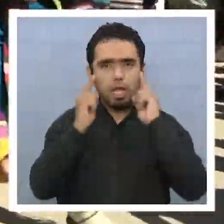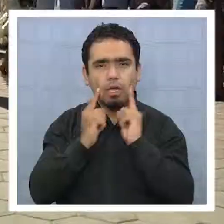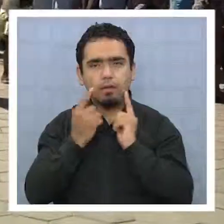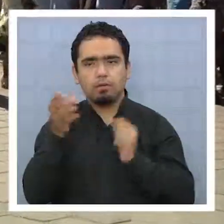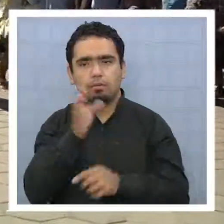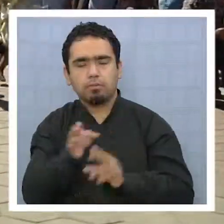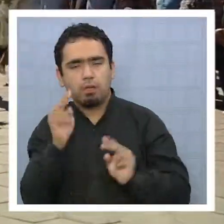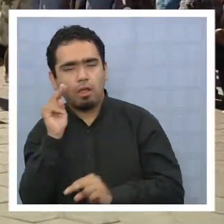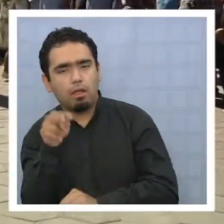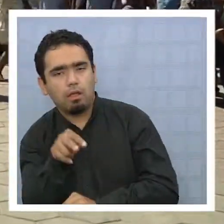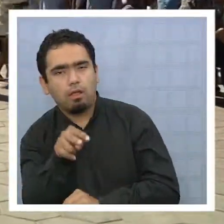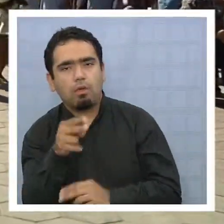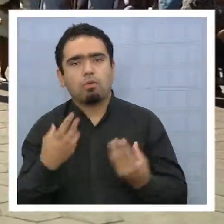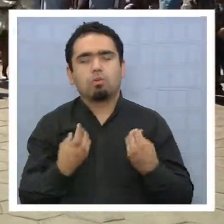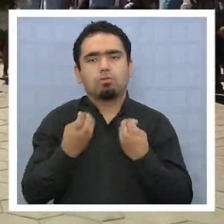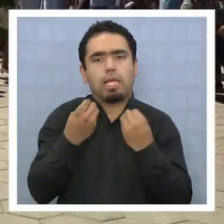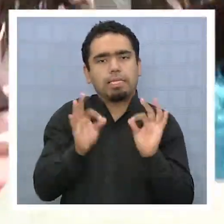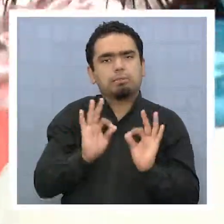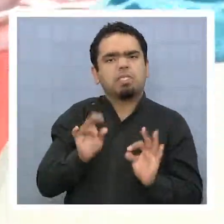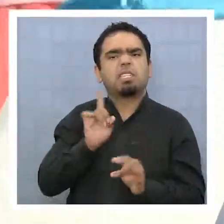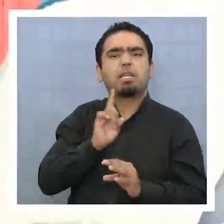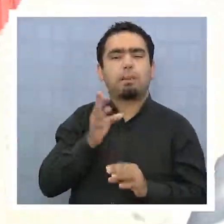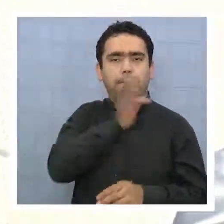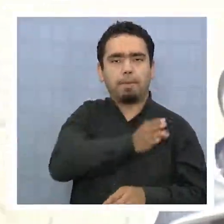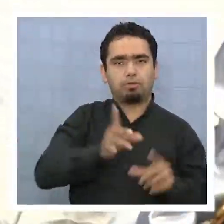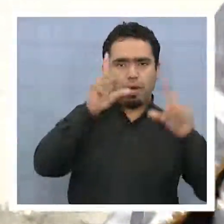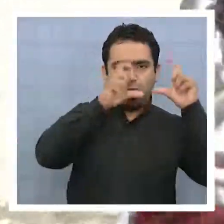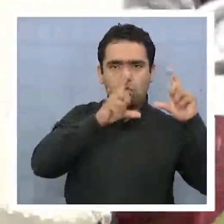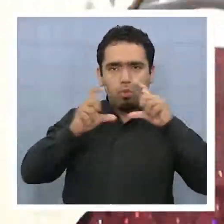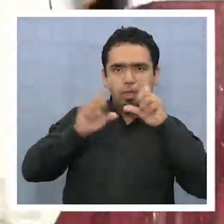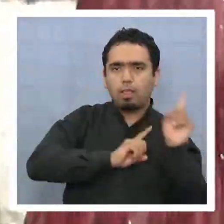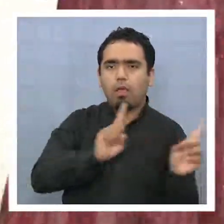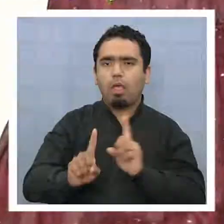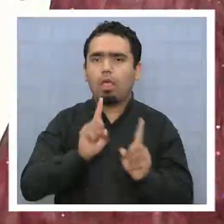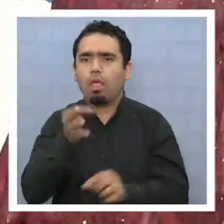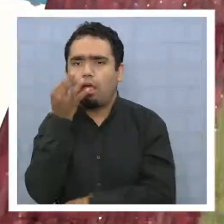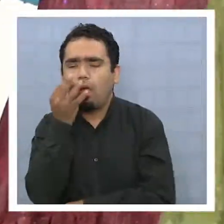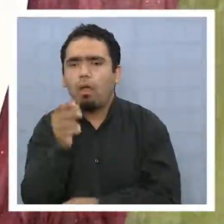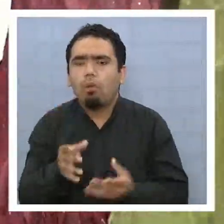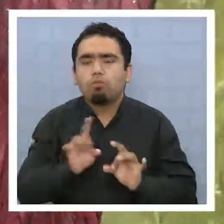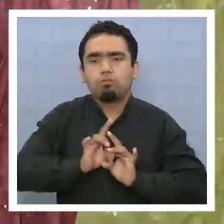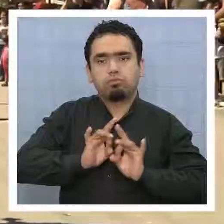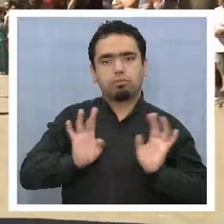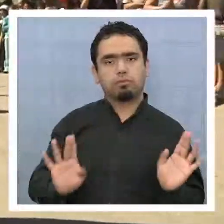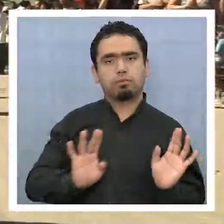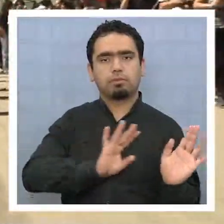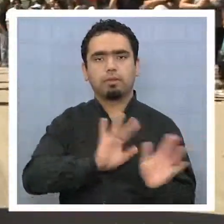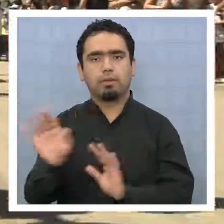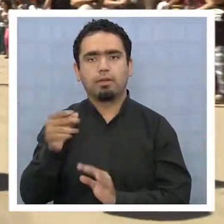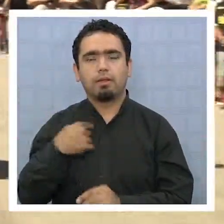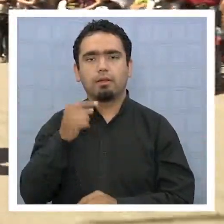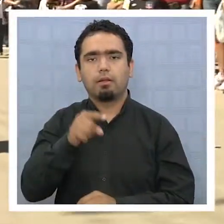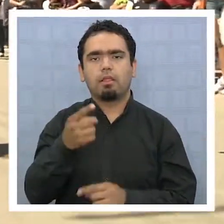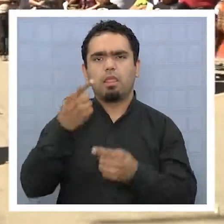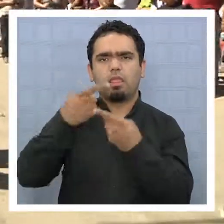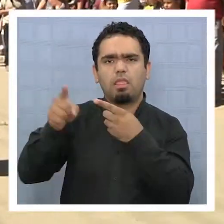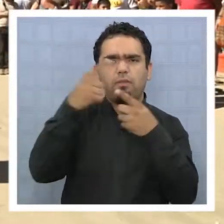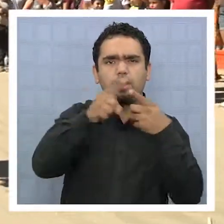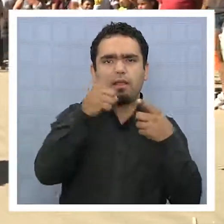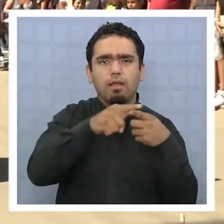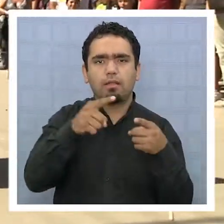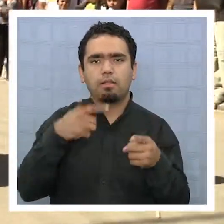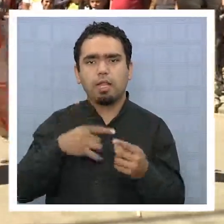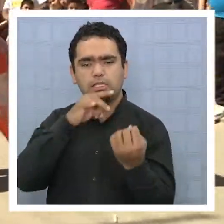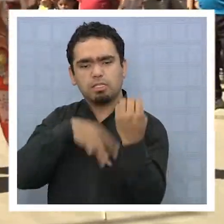llaman la atención especialmente de los turistas que llegan al pueblo a conocer la celebración. No solo de diversos lugares de